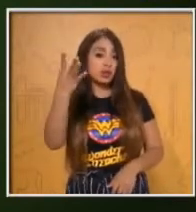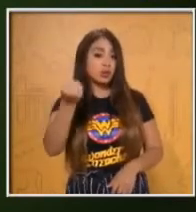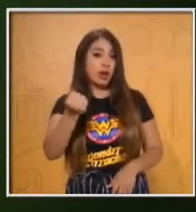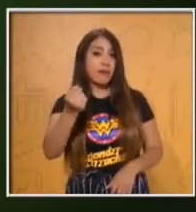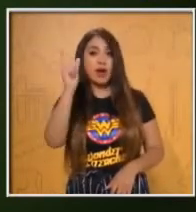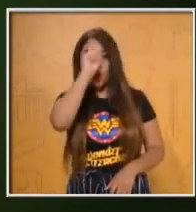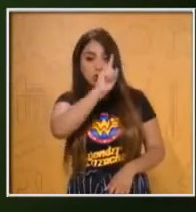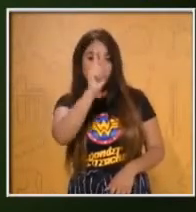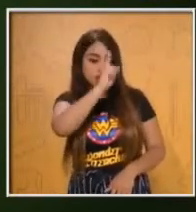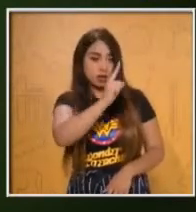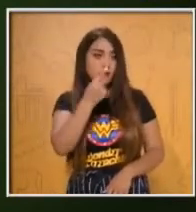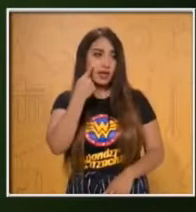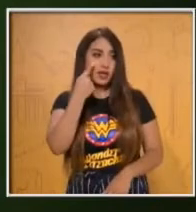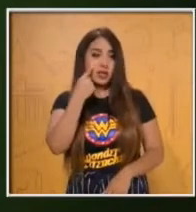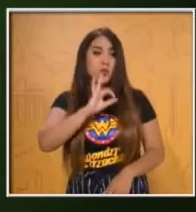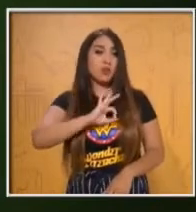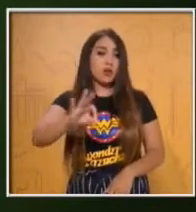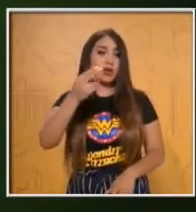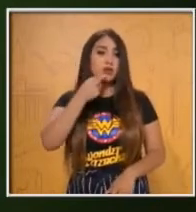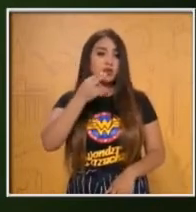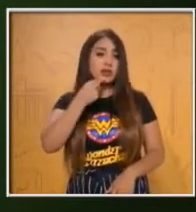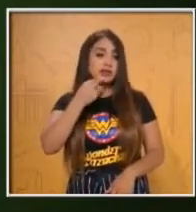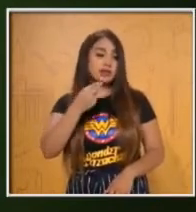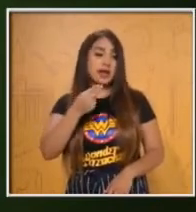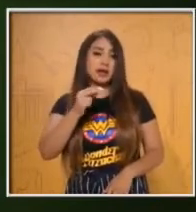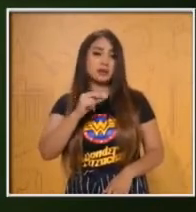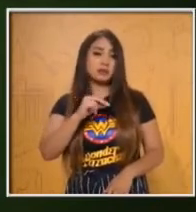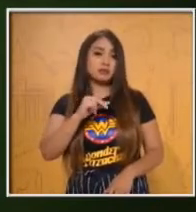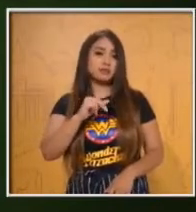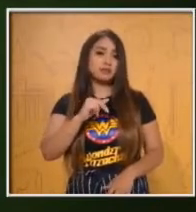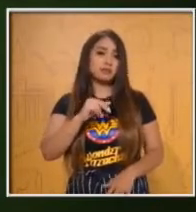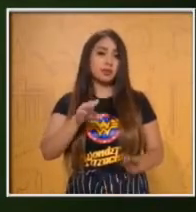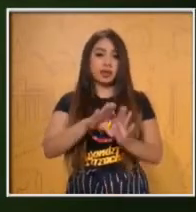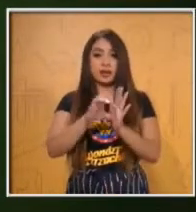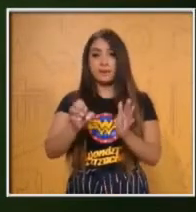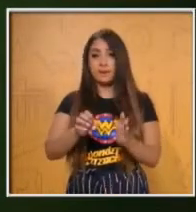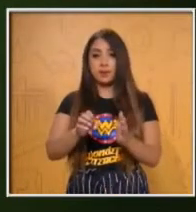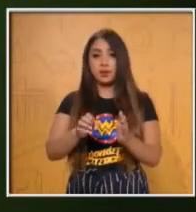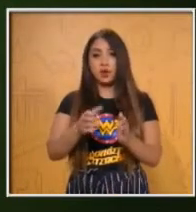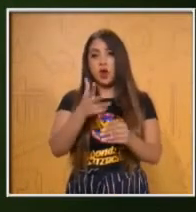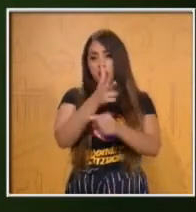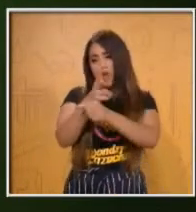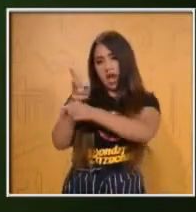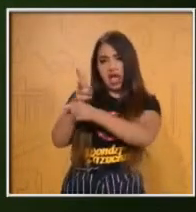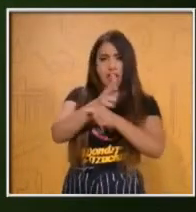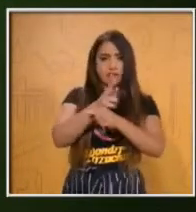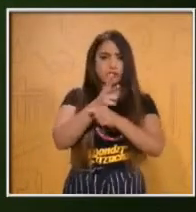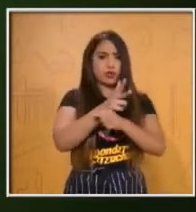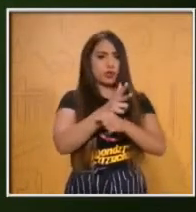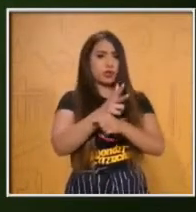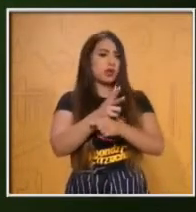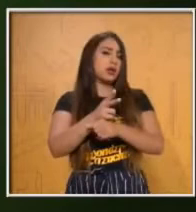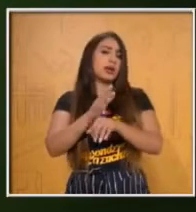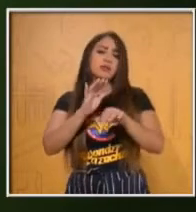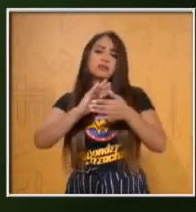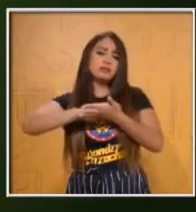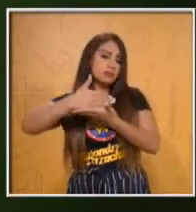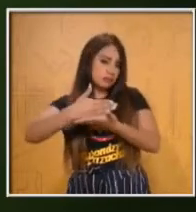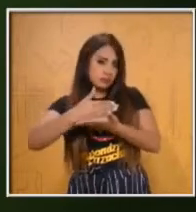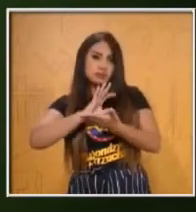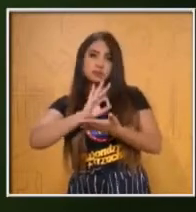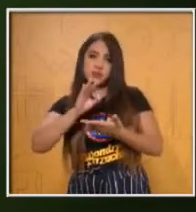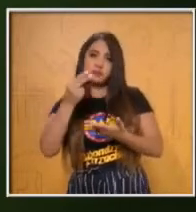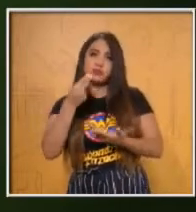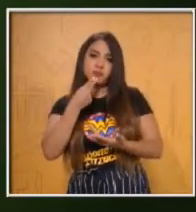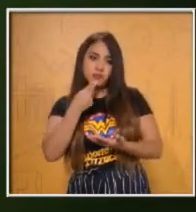recomendación. Pueden usar cualquier aparato electrónico para grabar tu cuento, ya sea teléfono, grabadora, computadora. Al